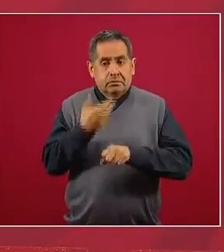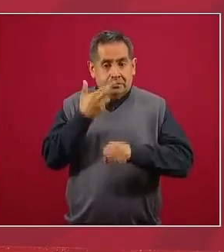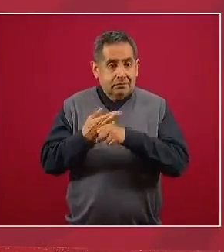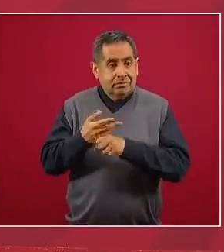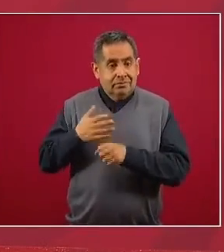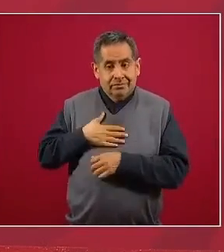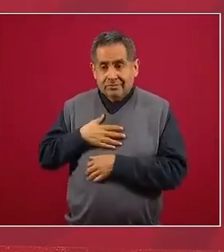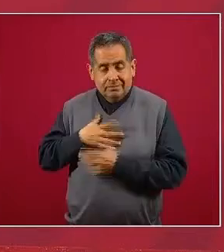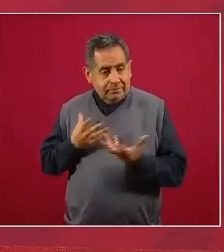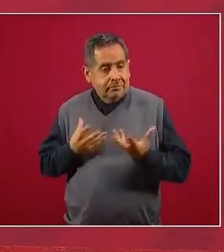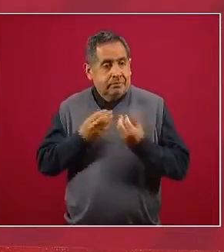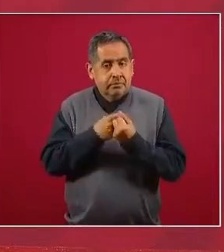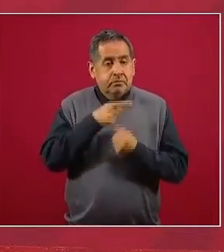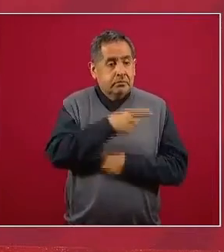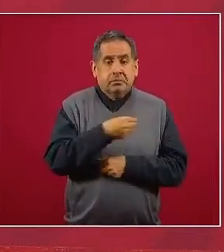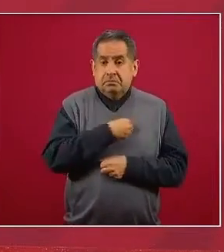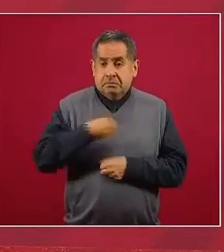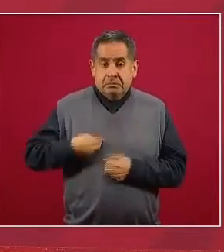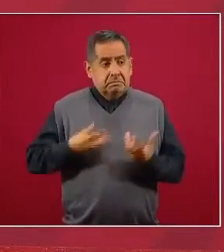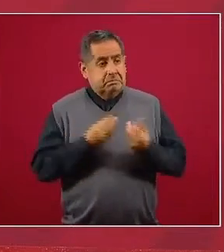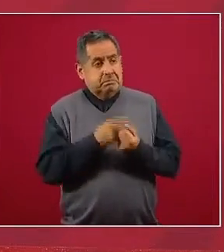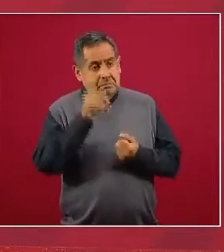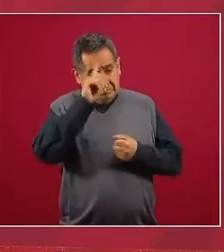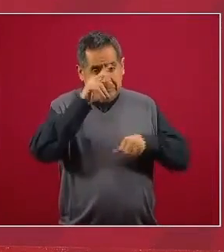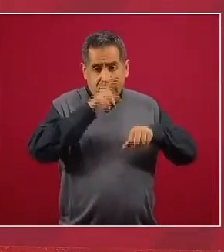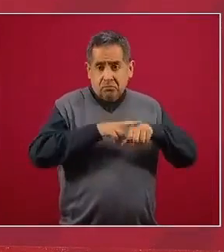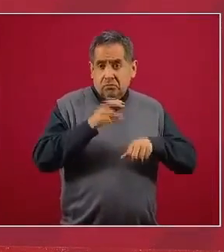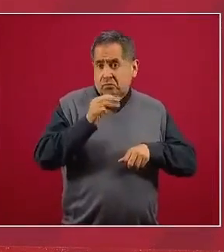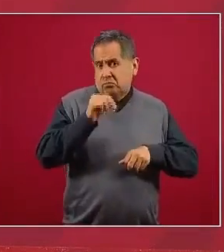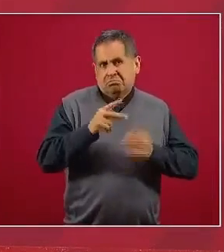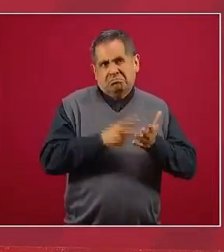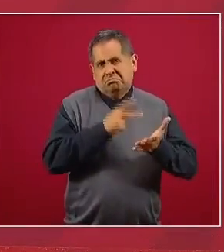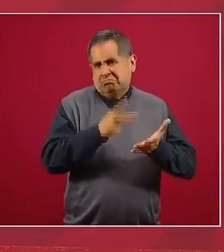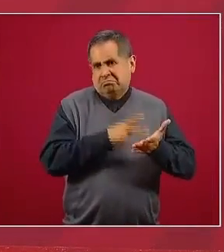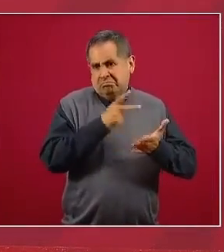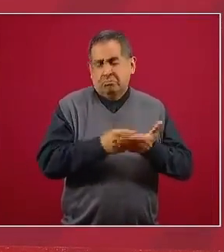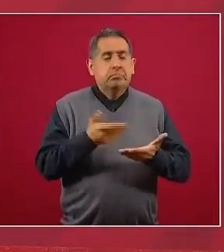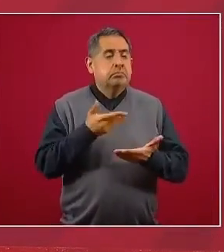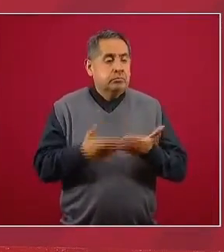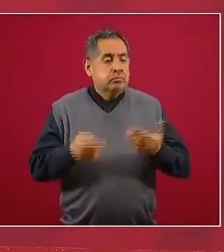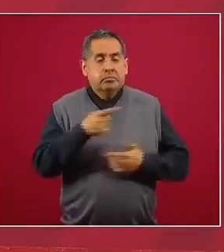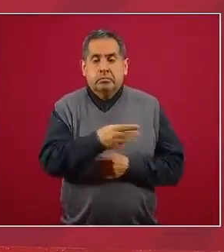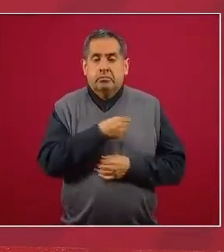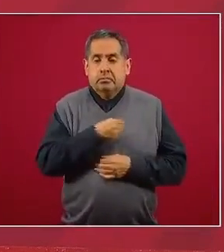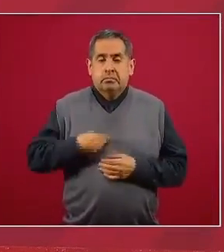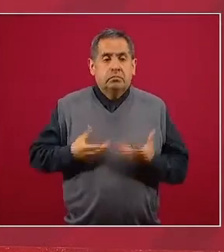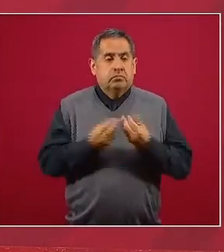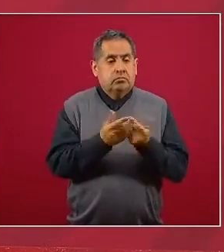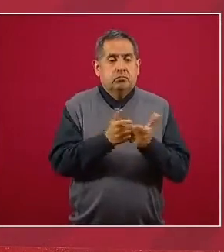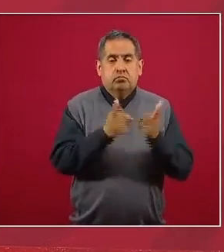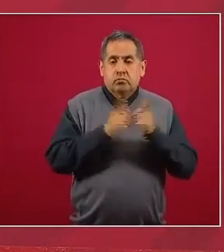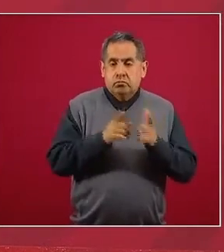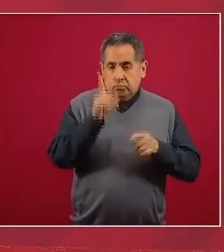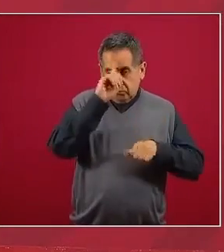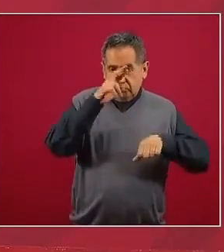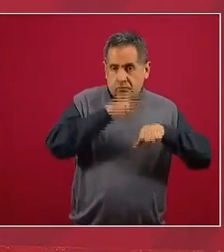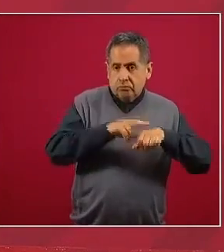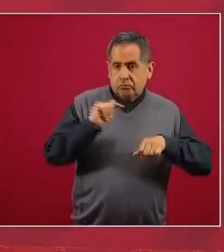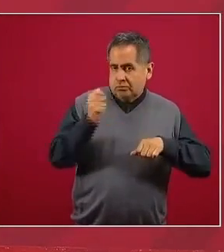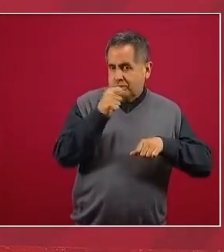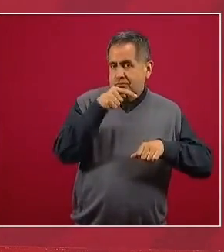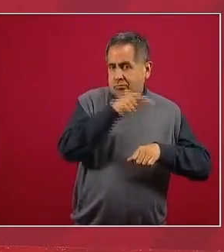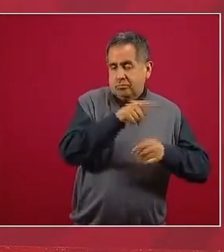de Salubridad, quien ha sido miembro de ese Grupo Asesor de la OMS en varias ocasiones y hoy es miembro del Grupo Asesor